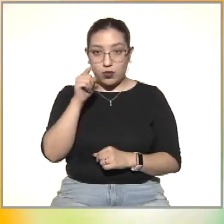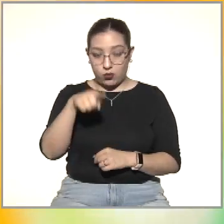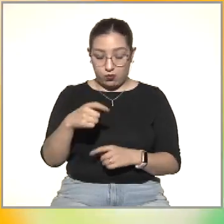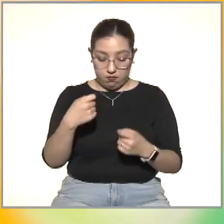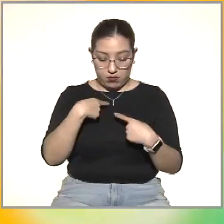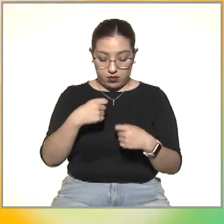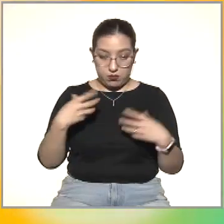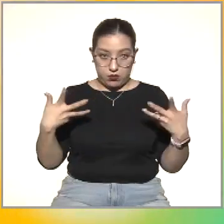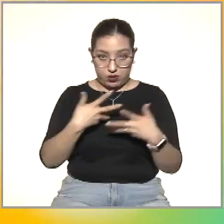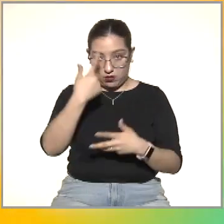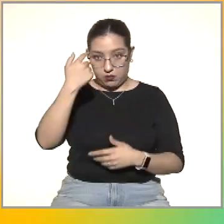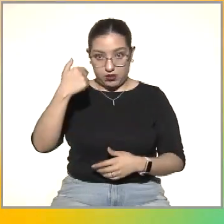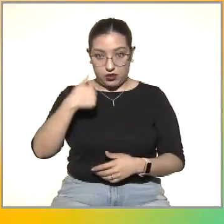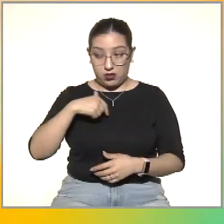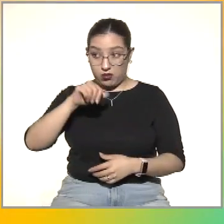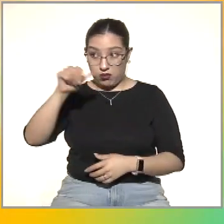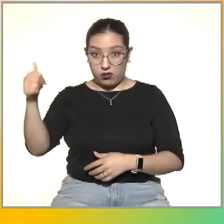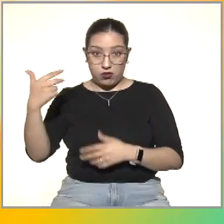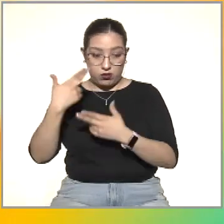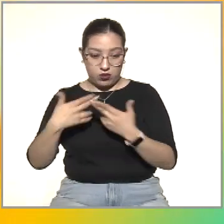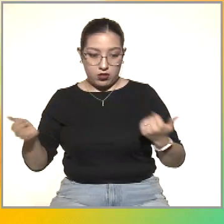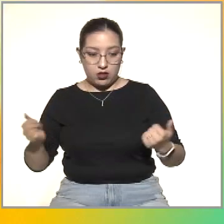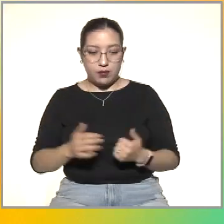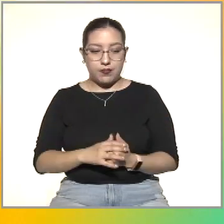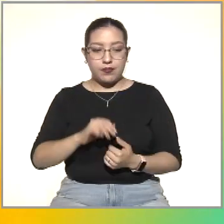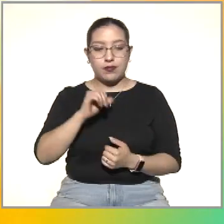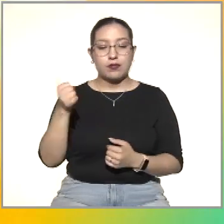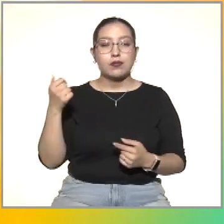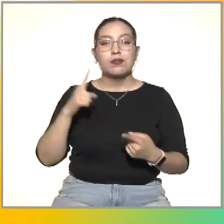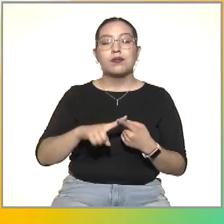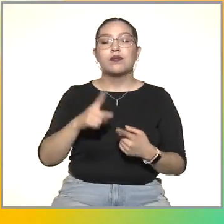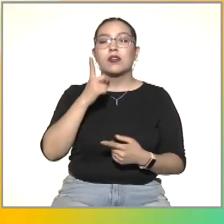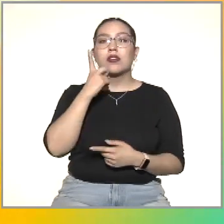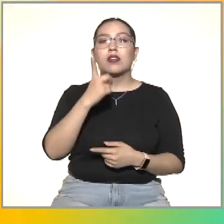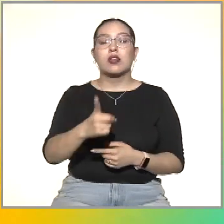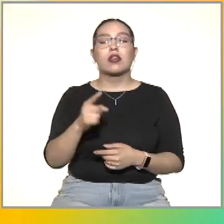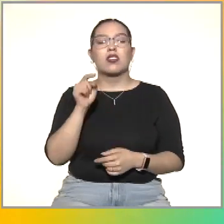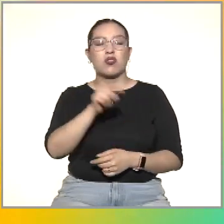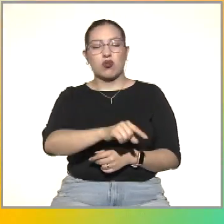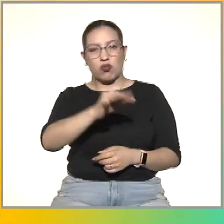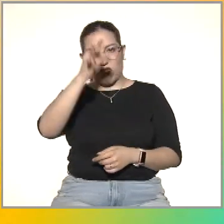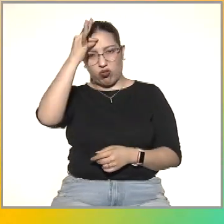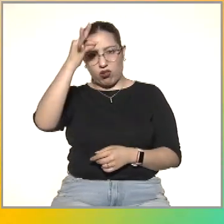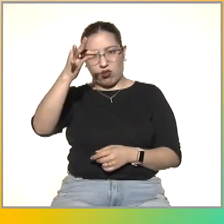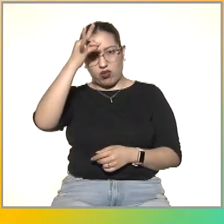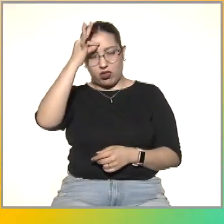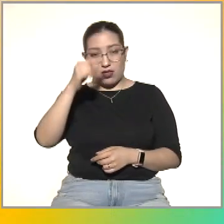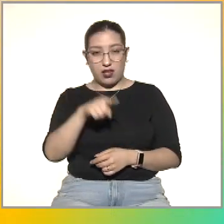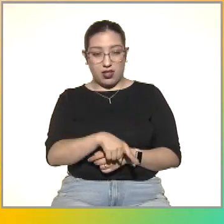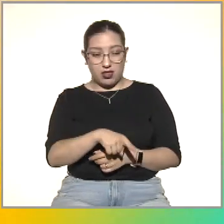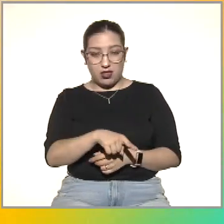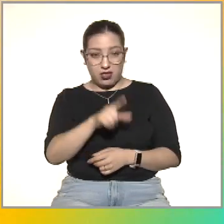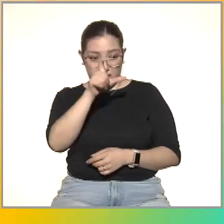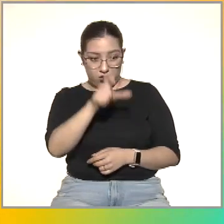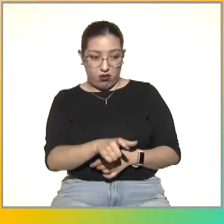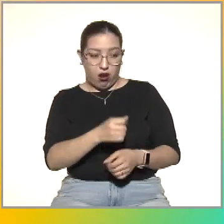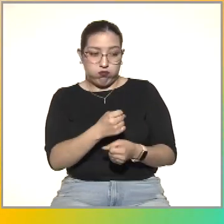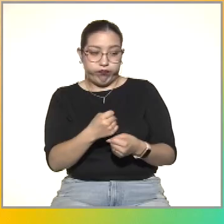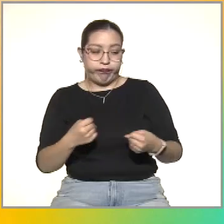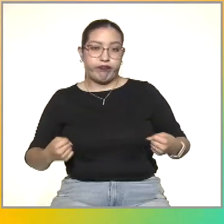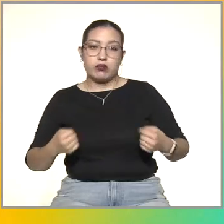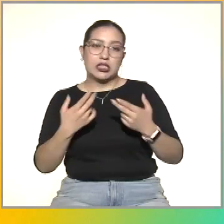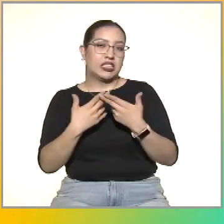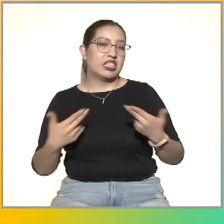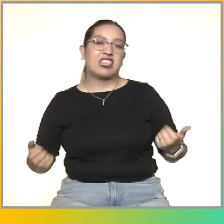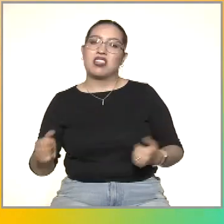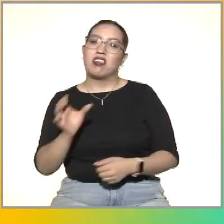nadie. Jessima Gandhi. Eres una tonta. Nadie te va a querer por ser una persona gorda. Ay,